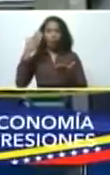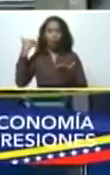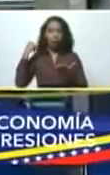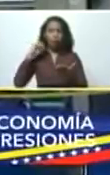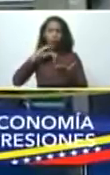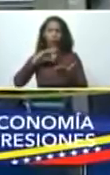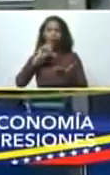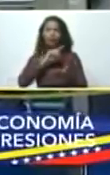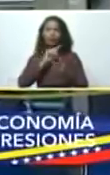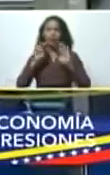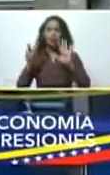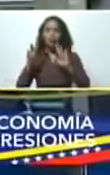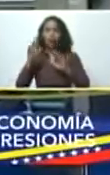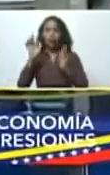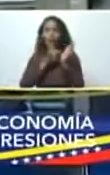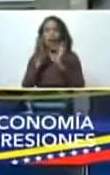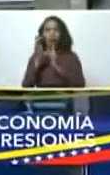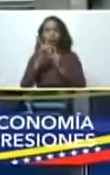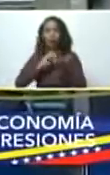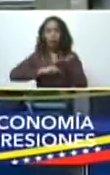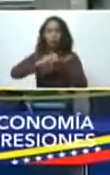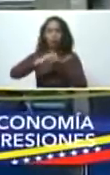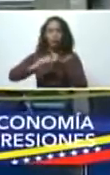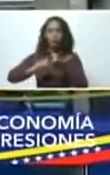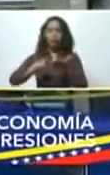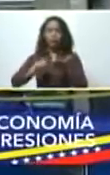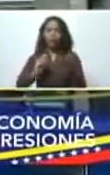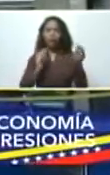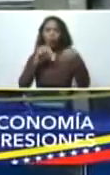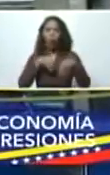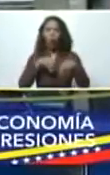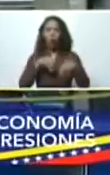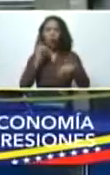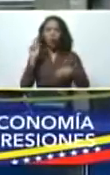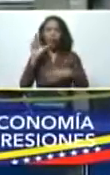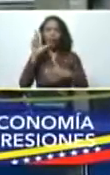el 17 de abril del 2019... Decreto